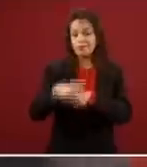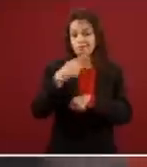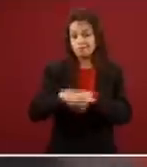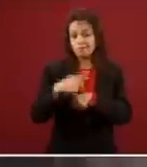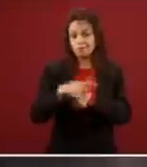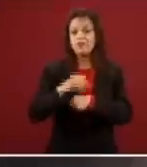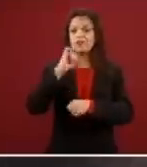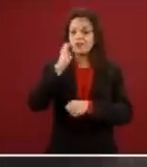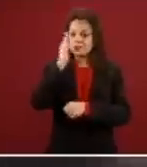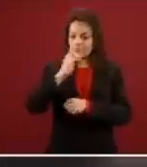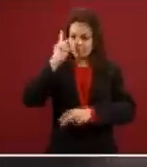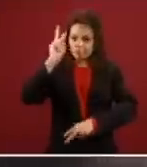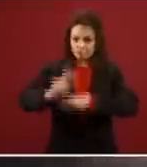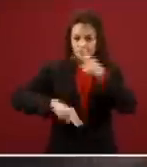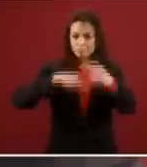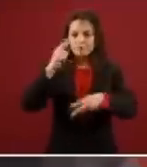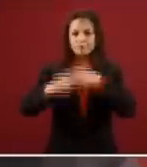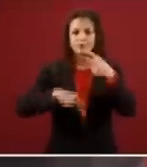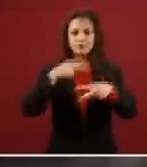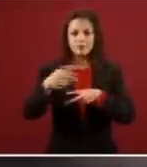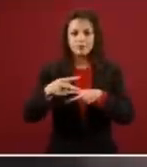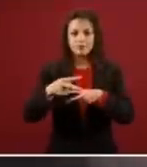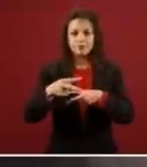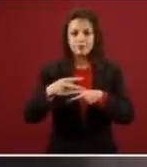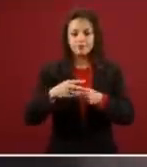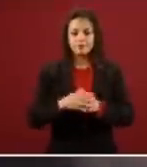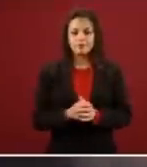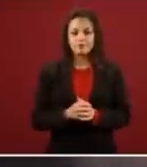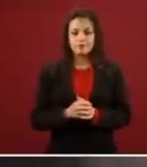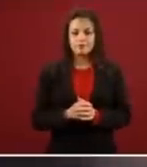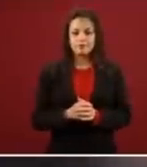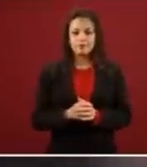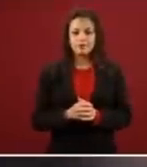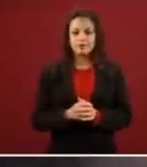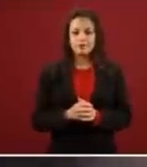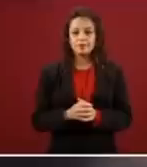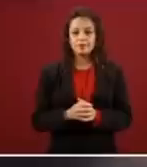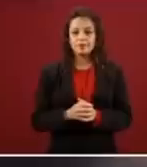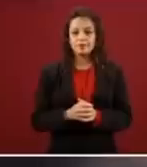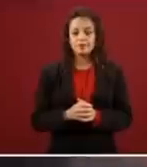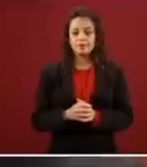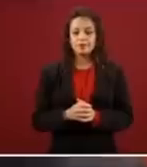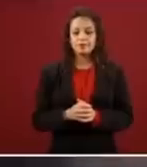ir de La Mora a los